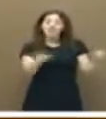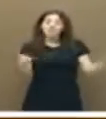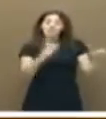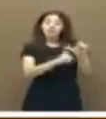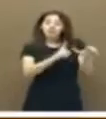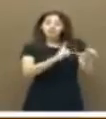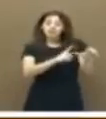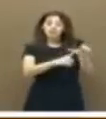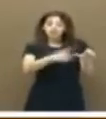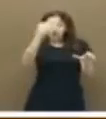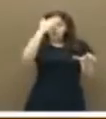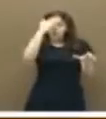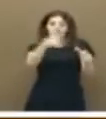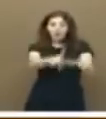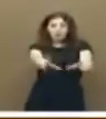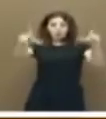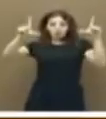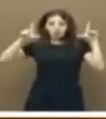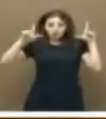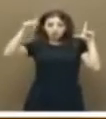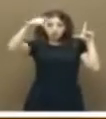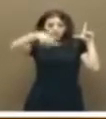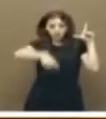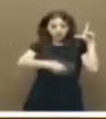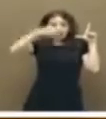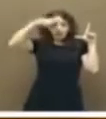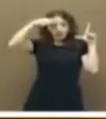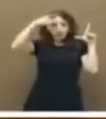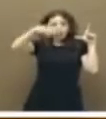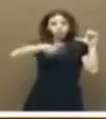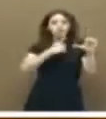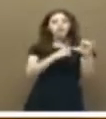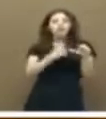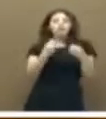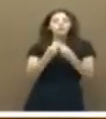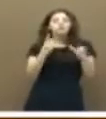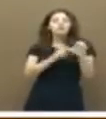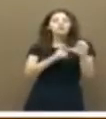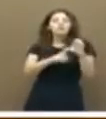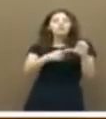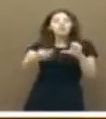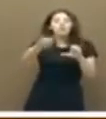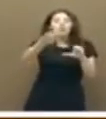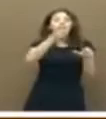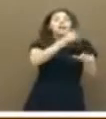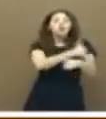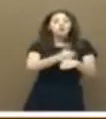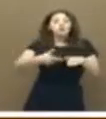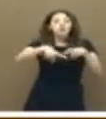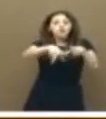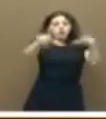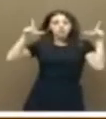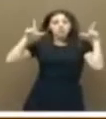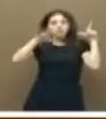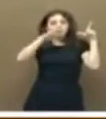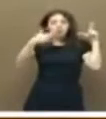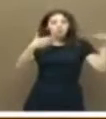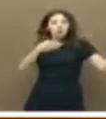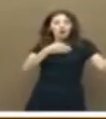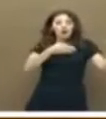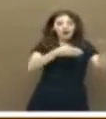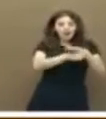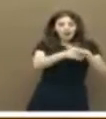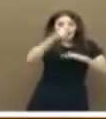los principales protagonistas de la acción de las políticas culturales de la Junta de Extremadura, garantizando el acceso cultural a todos